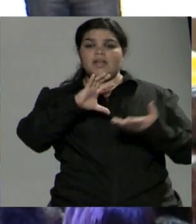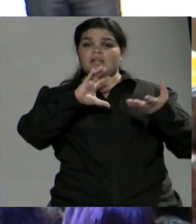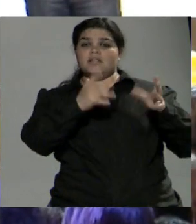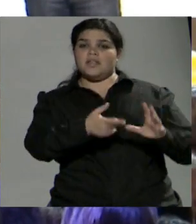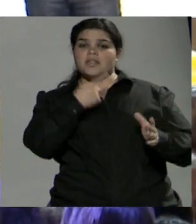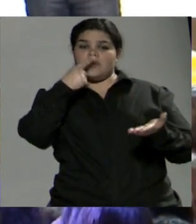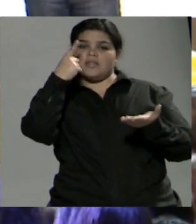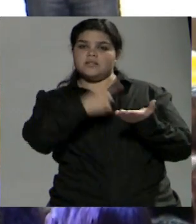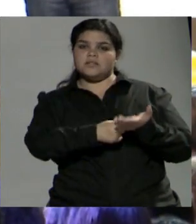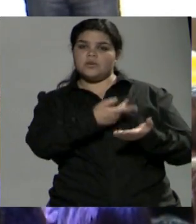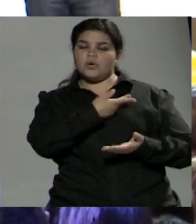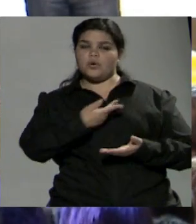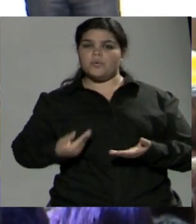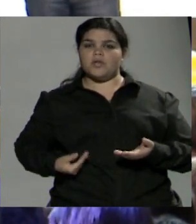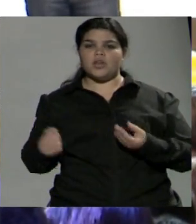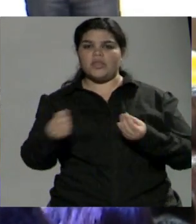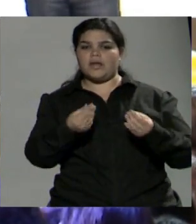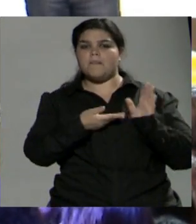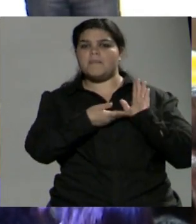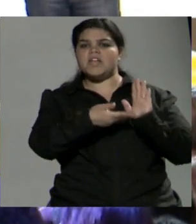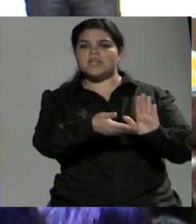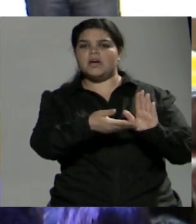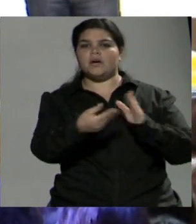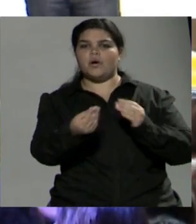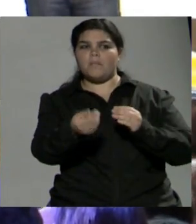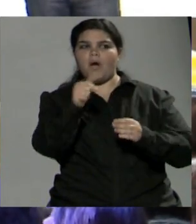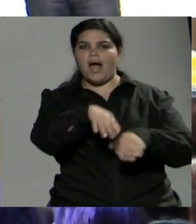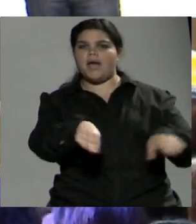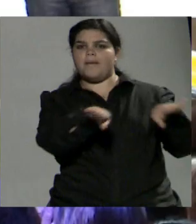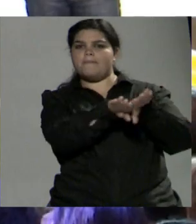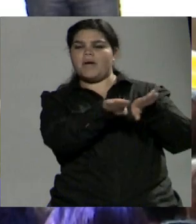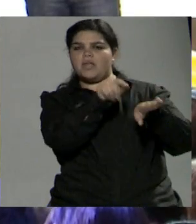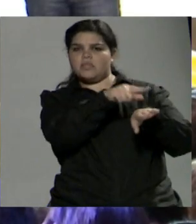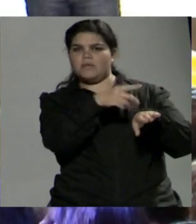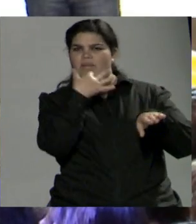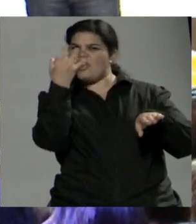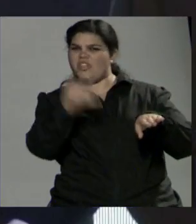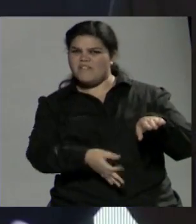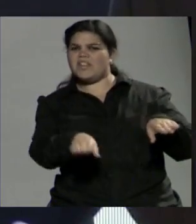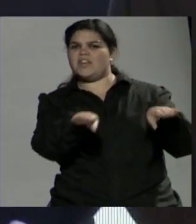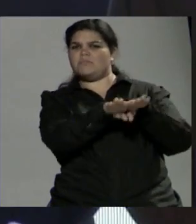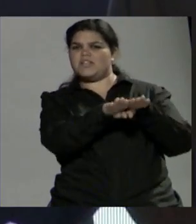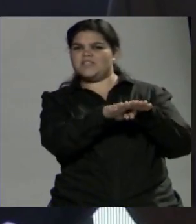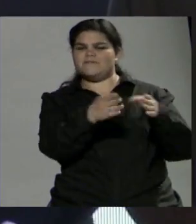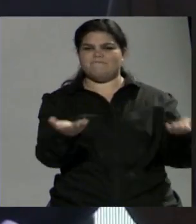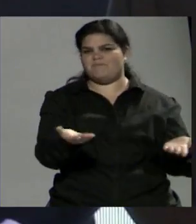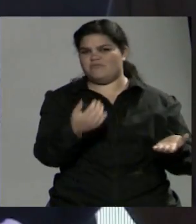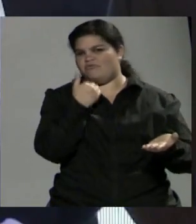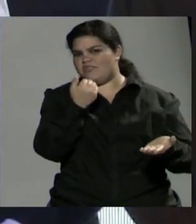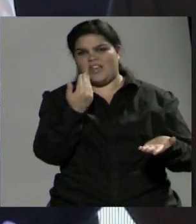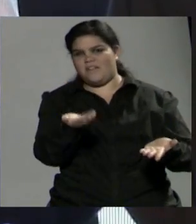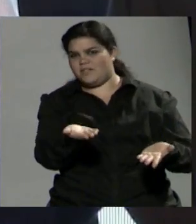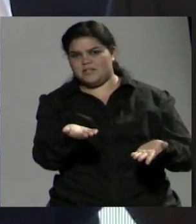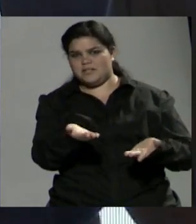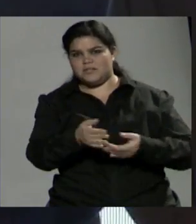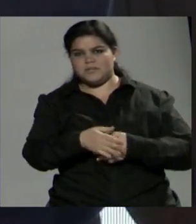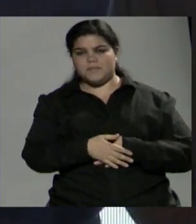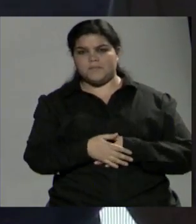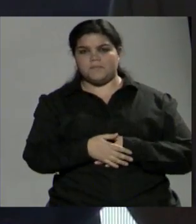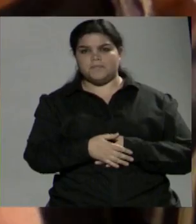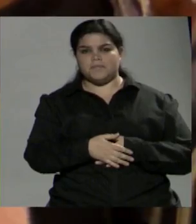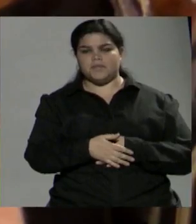no lo van a terminar, porque lo que van a hacer mañana es comenzar el recuento definitivo, que va a durar 10